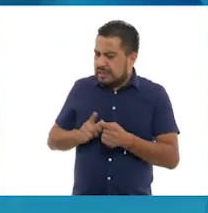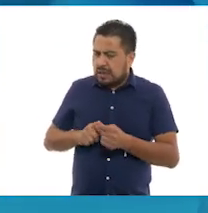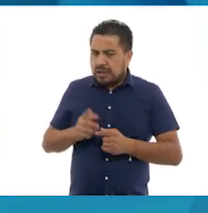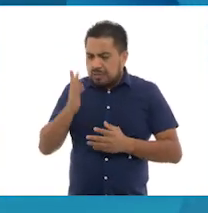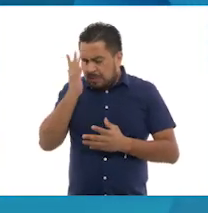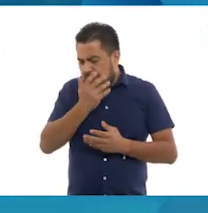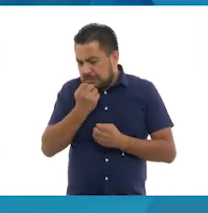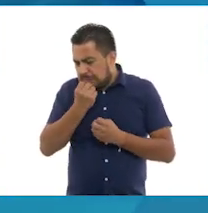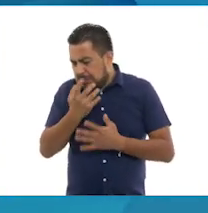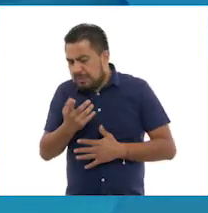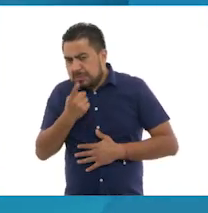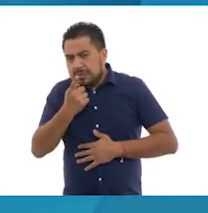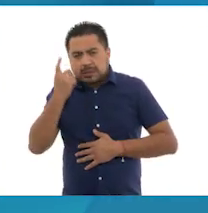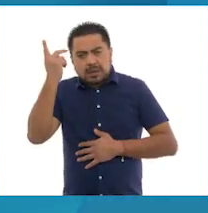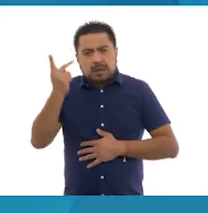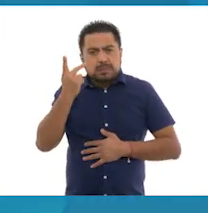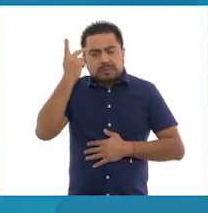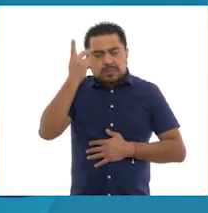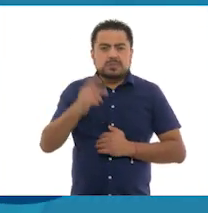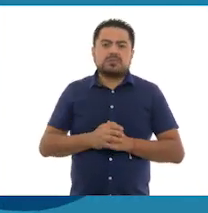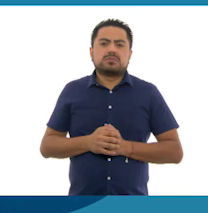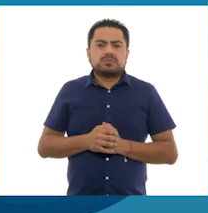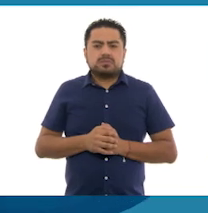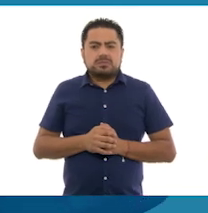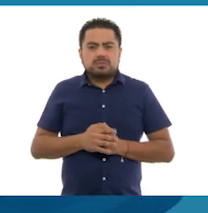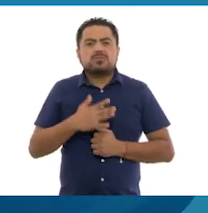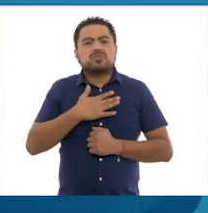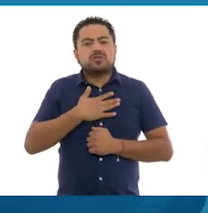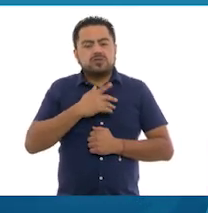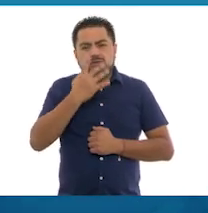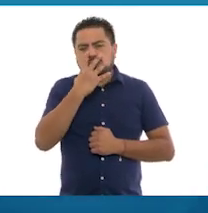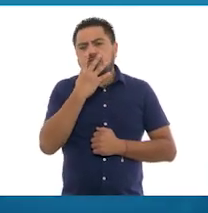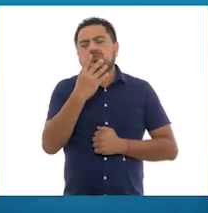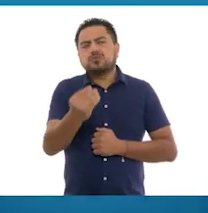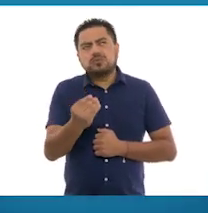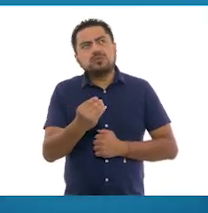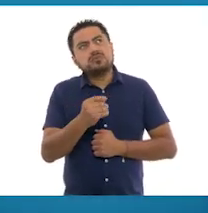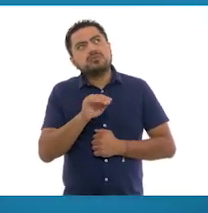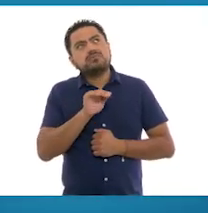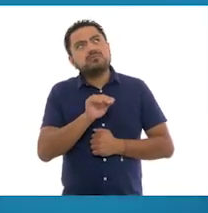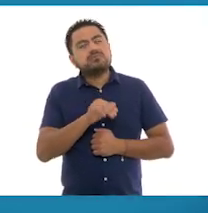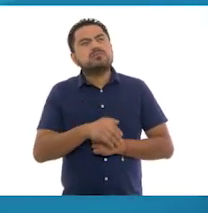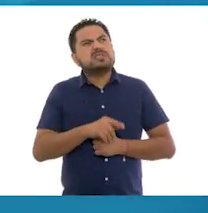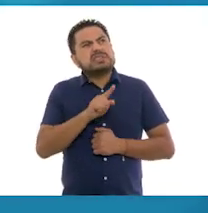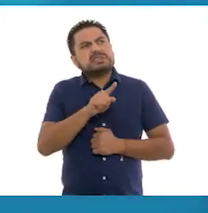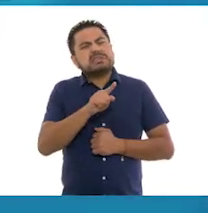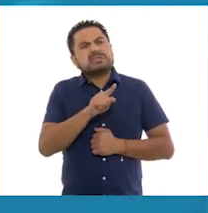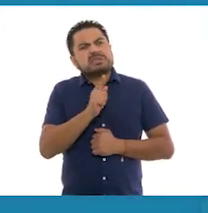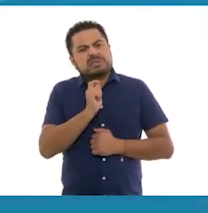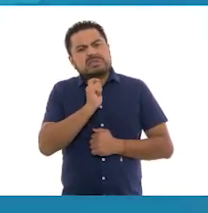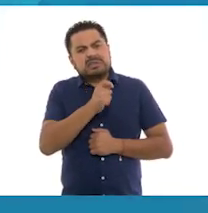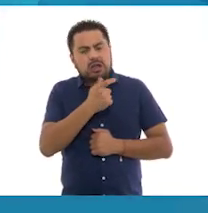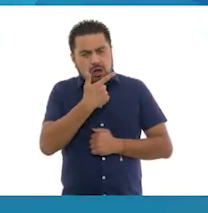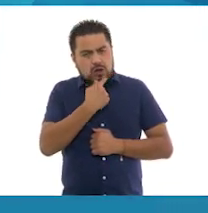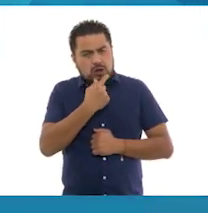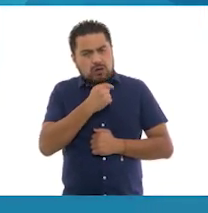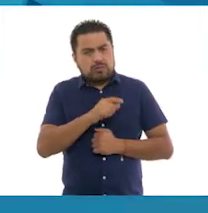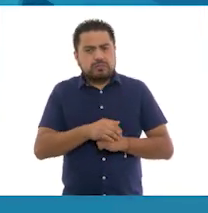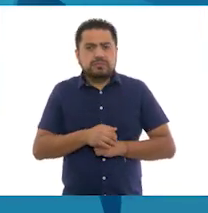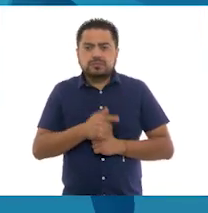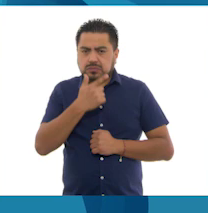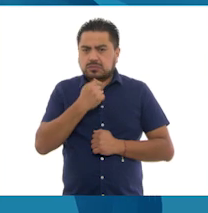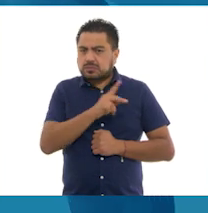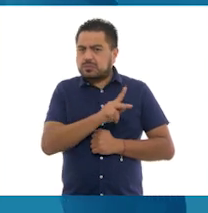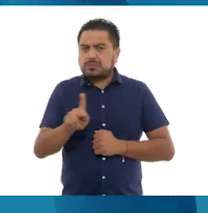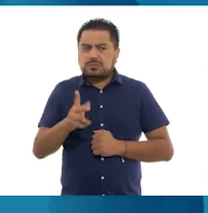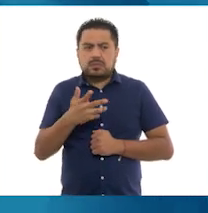muy lindo, dijo el principito. Soy un zorro, dijo el zorro. ¿Y tú eres un hombre? Los